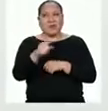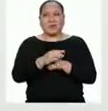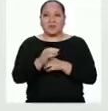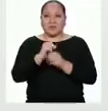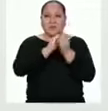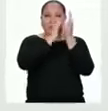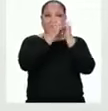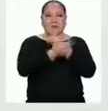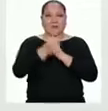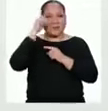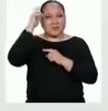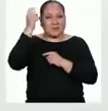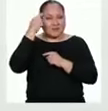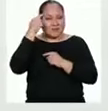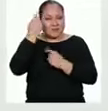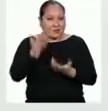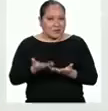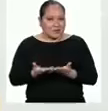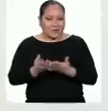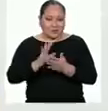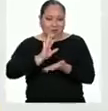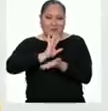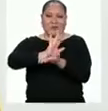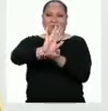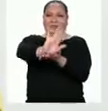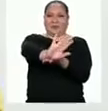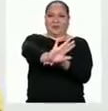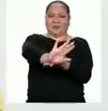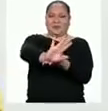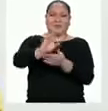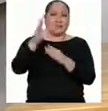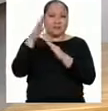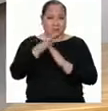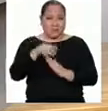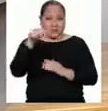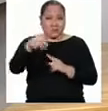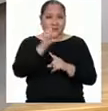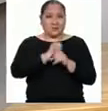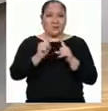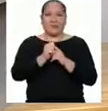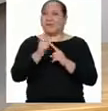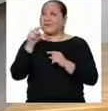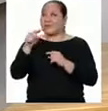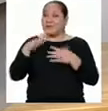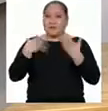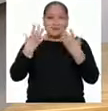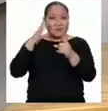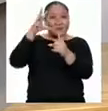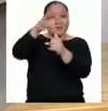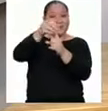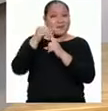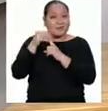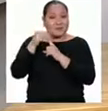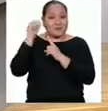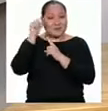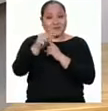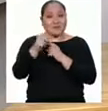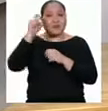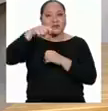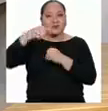política pública para erradicar la discriminación de nuestra sociedad? Para lograrlo, necesitamos del apoyo